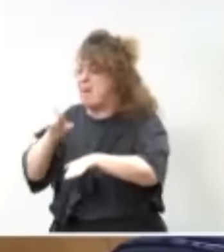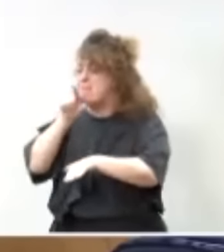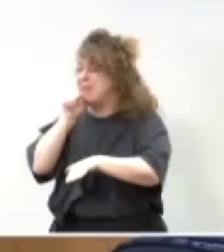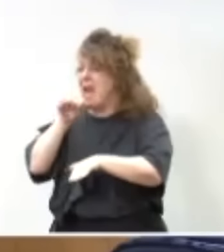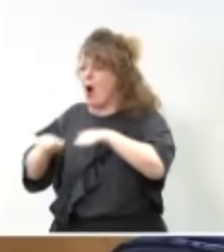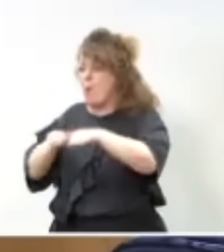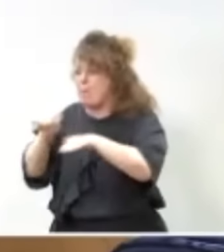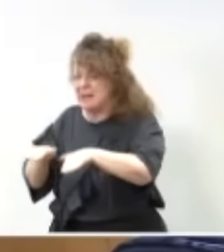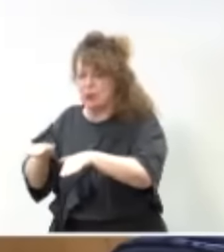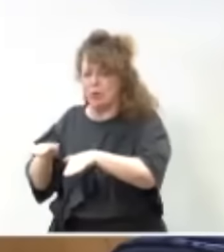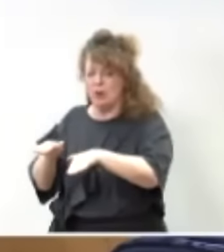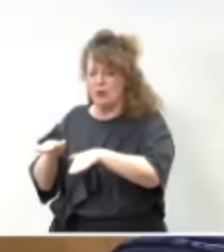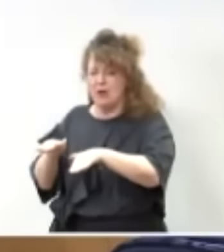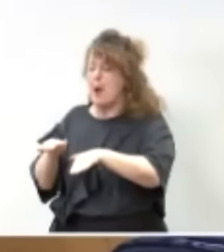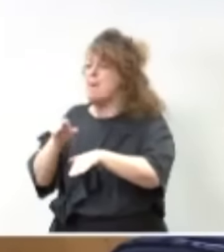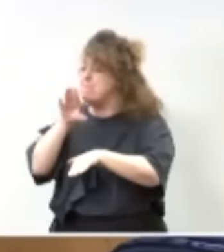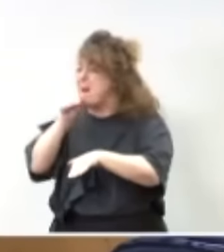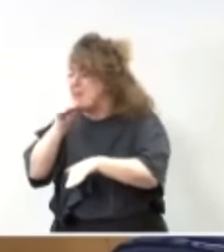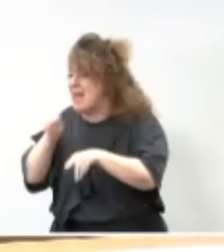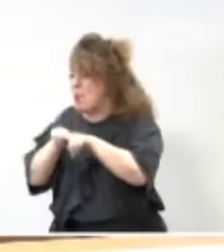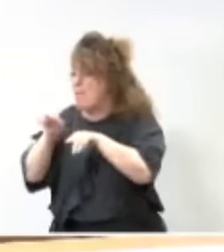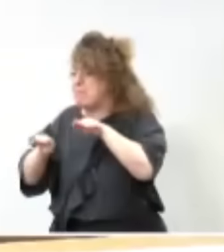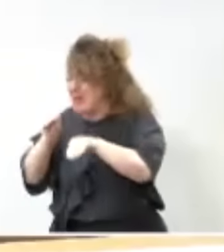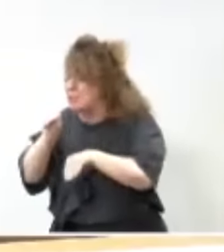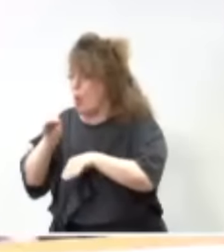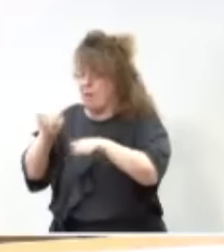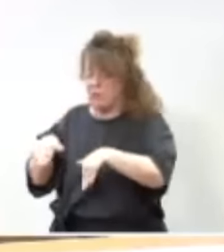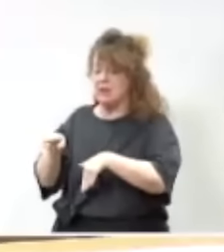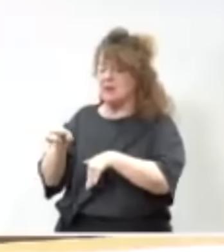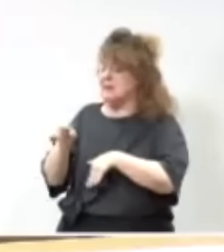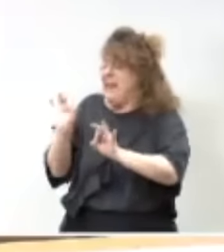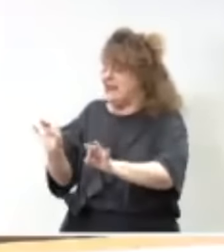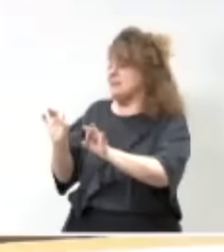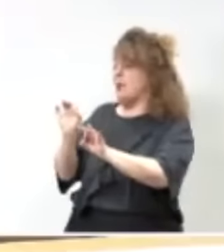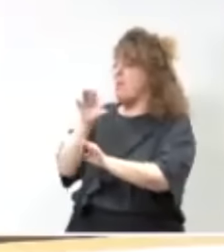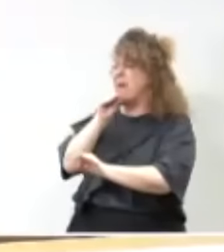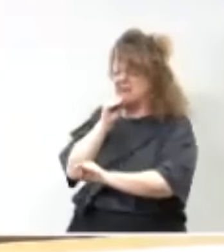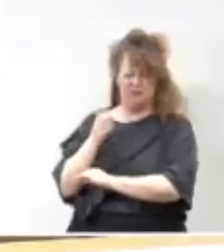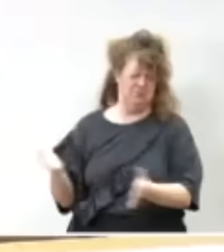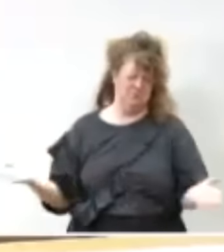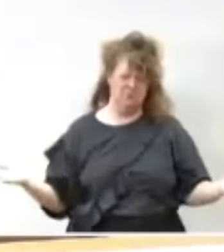un pato y papea como un pato, sí, efectivamente es un pato. Mire,